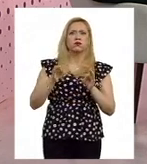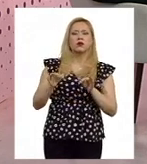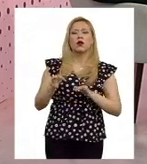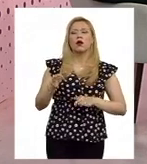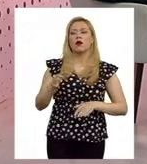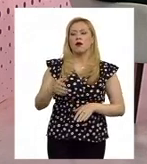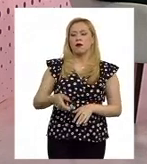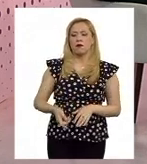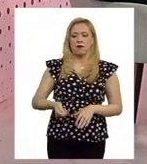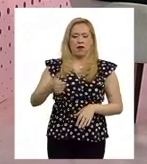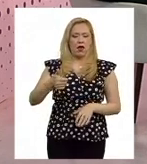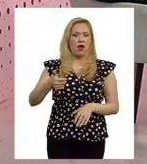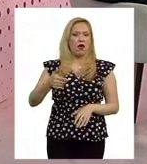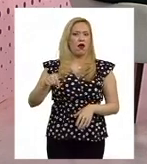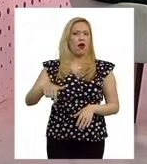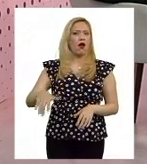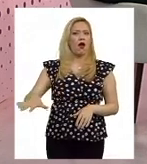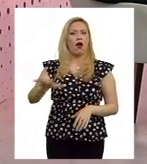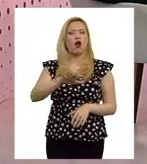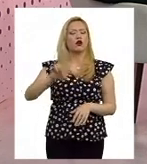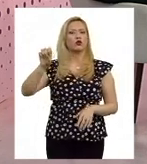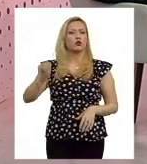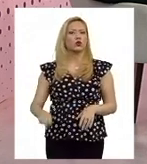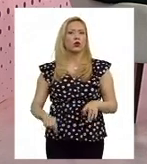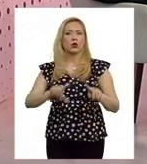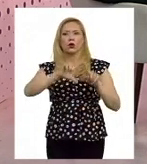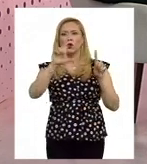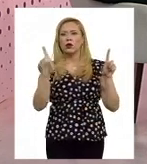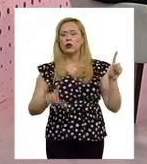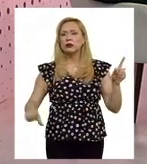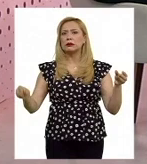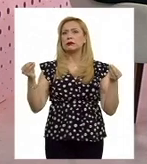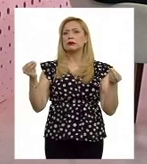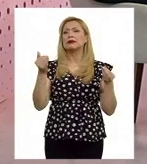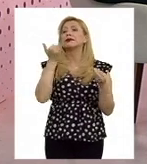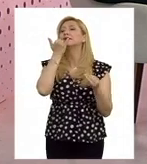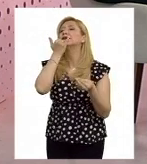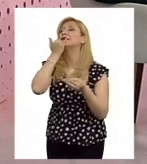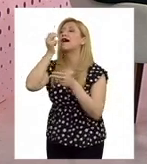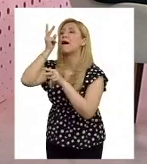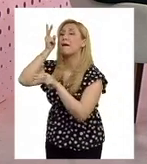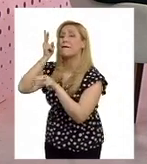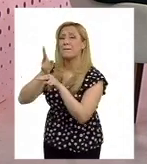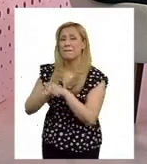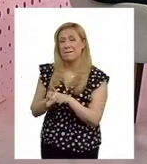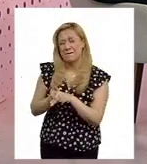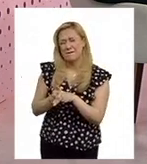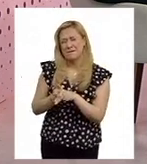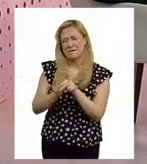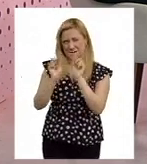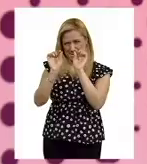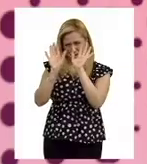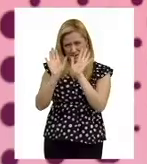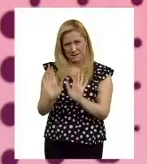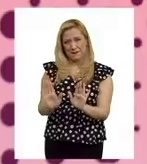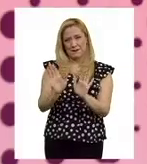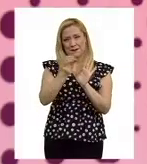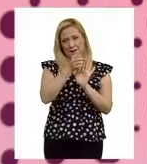antes nuestra región sur. Voy a tener que interrumpirte un segundo para ir a corte, pero lo vamos a